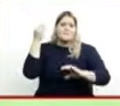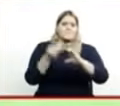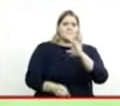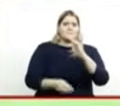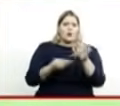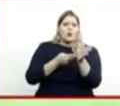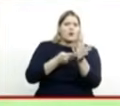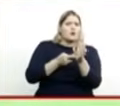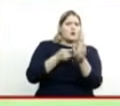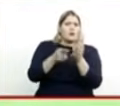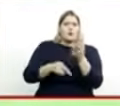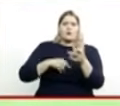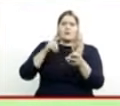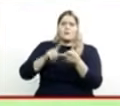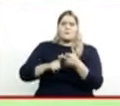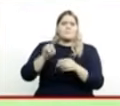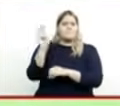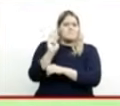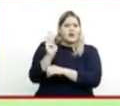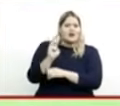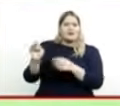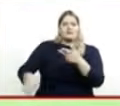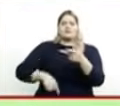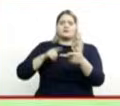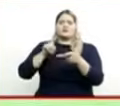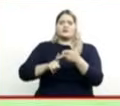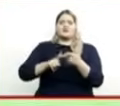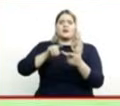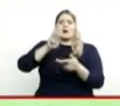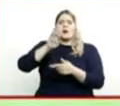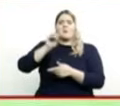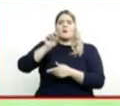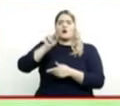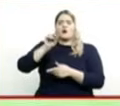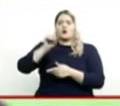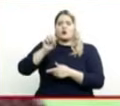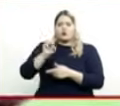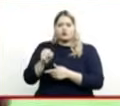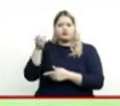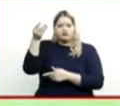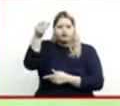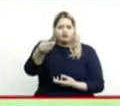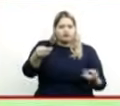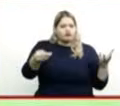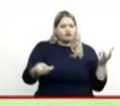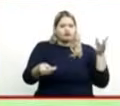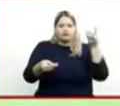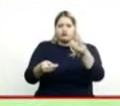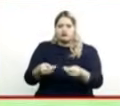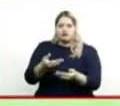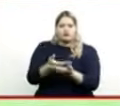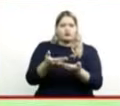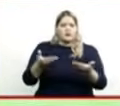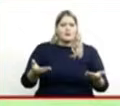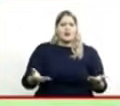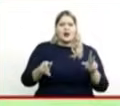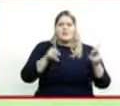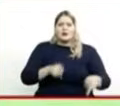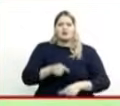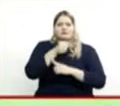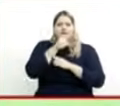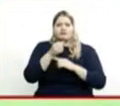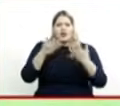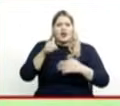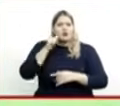para estudiantes, bonos para la tercera edad. En el campo internacional,